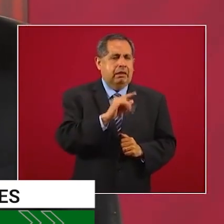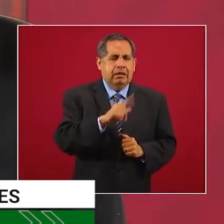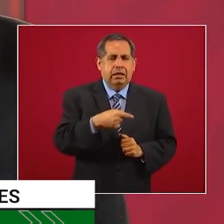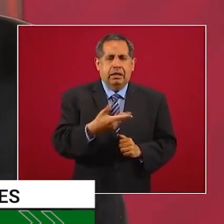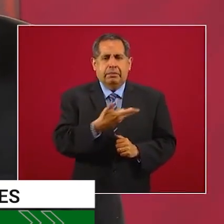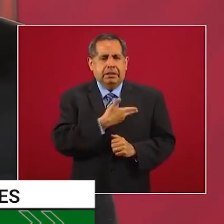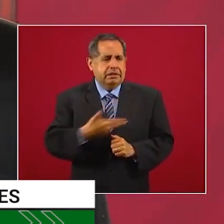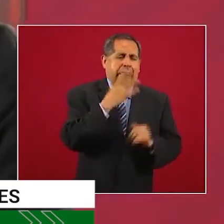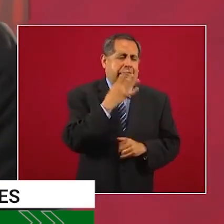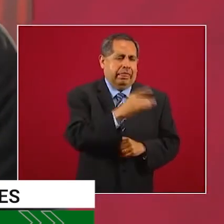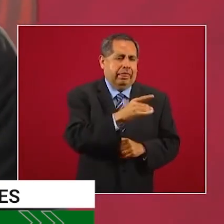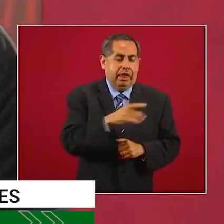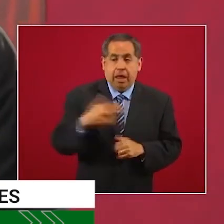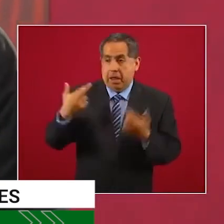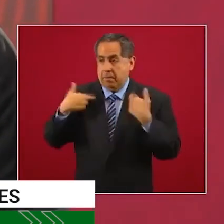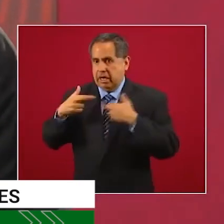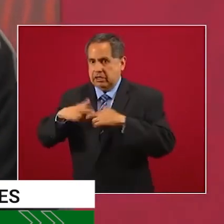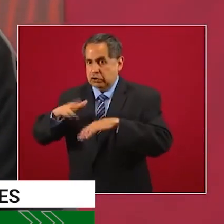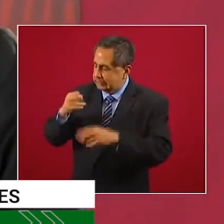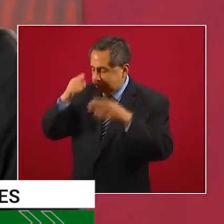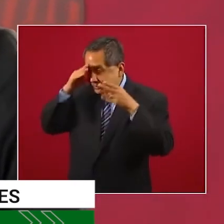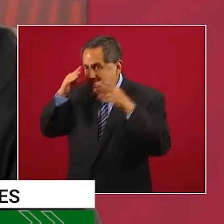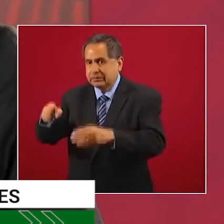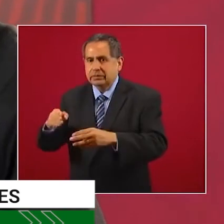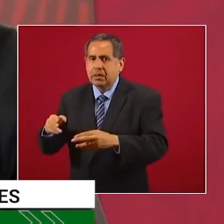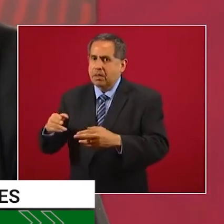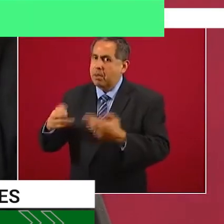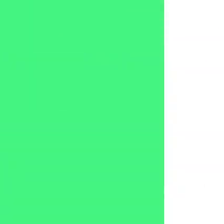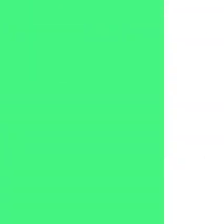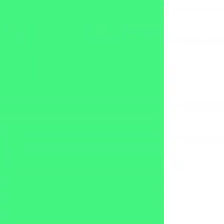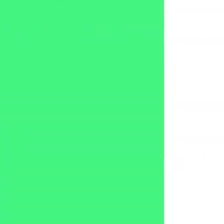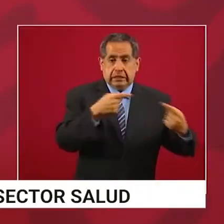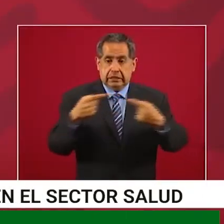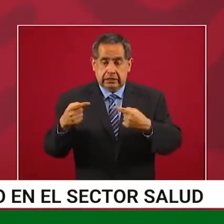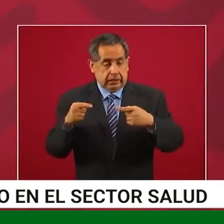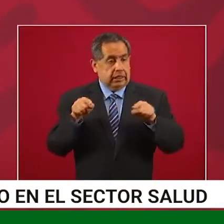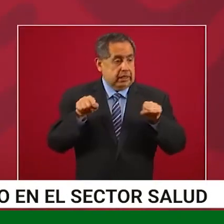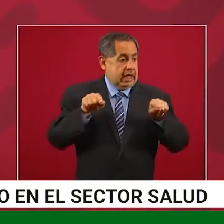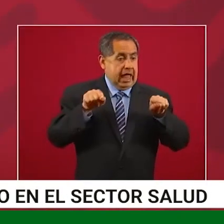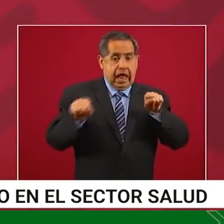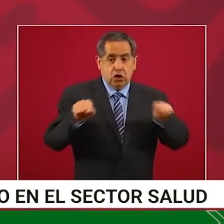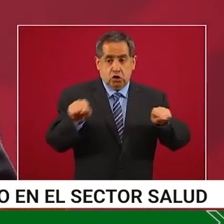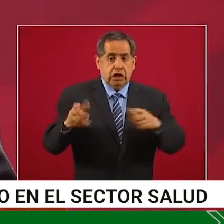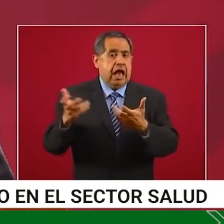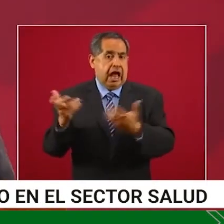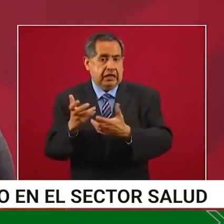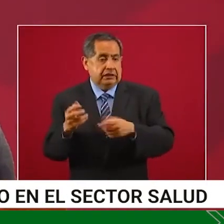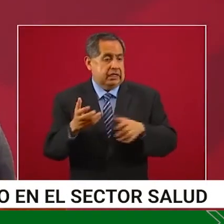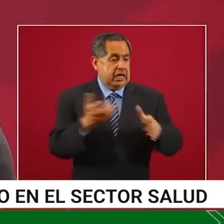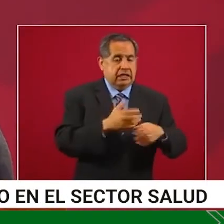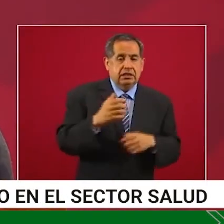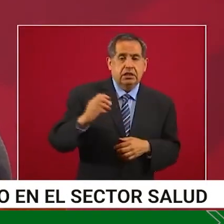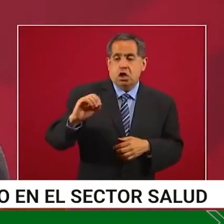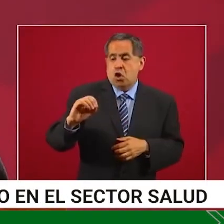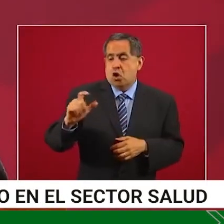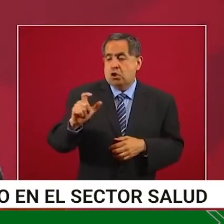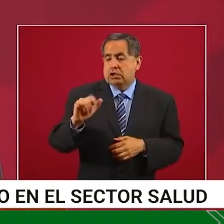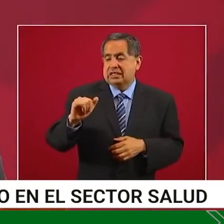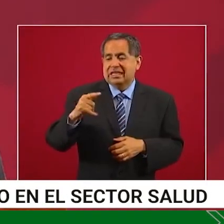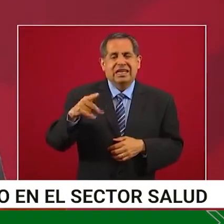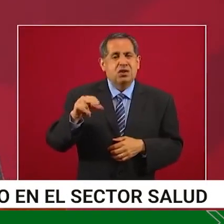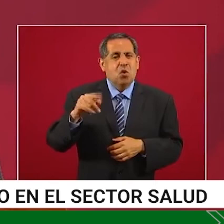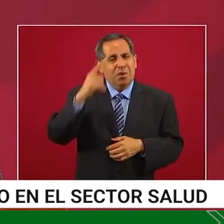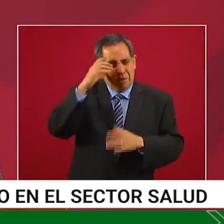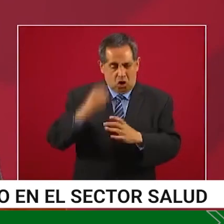o ser periodista. Se requiere ser maestro o maestra. Acompañando al presidente en la conferencia de esta mañana,